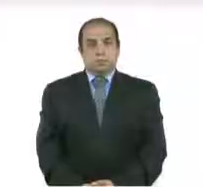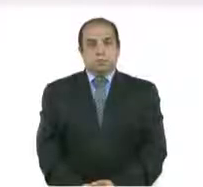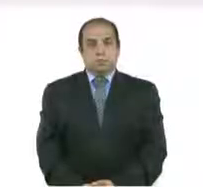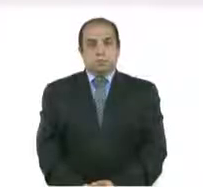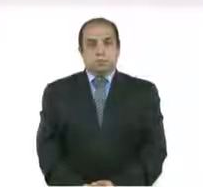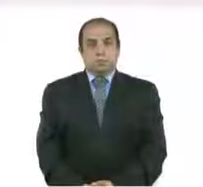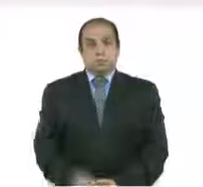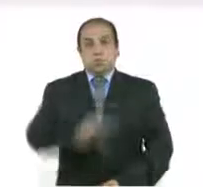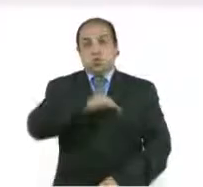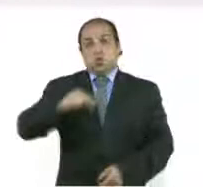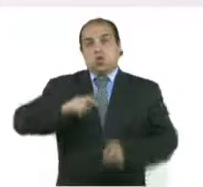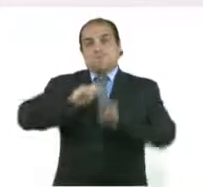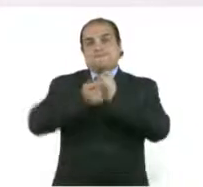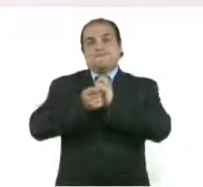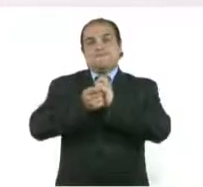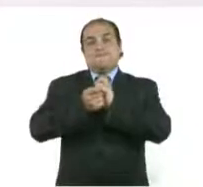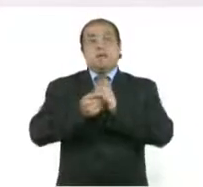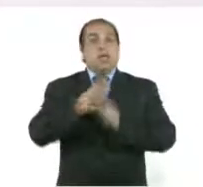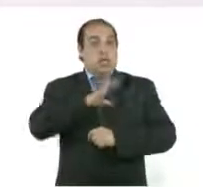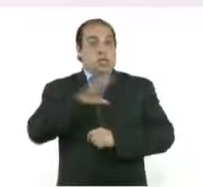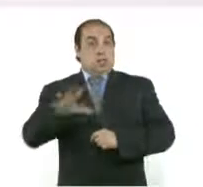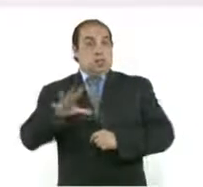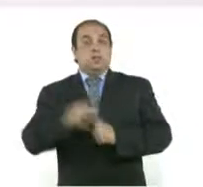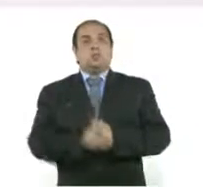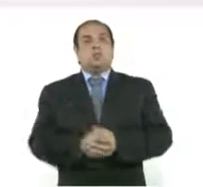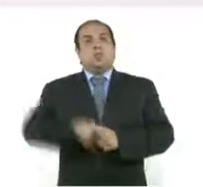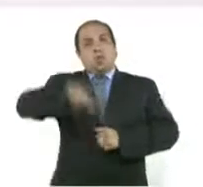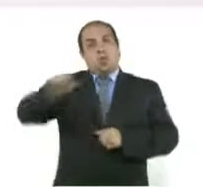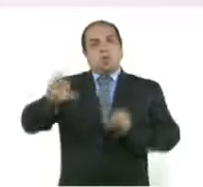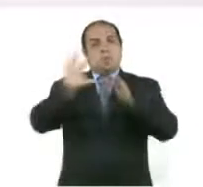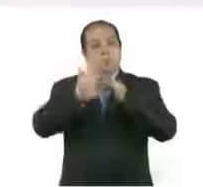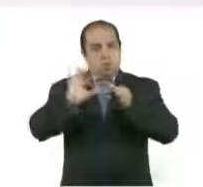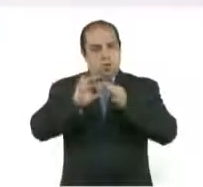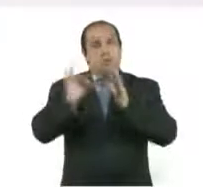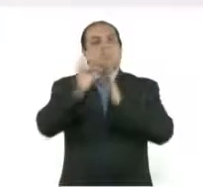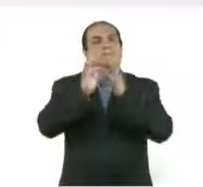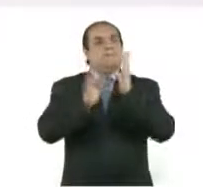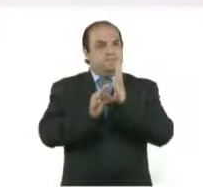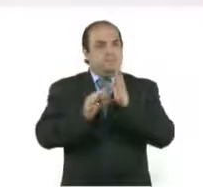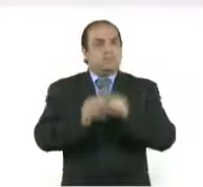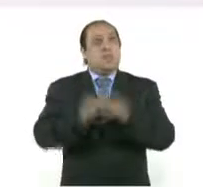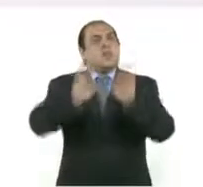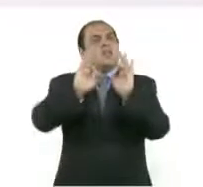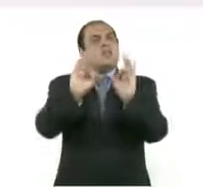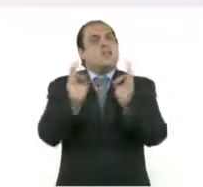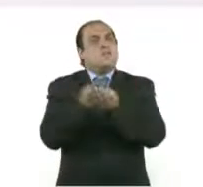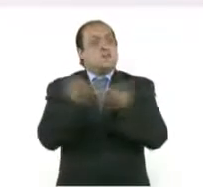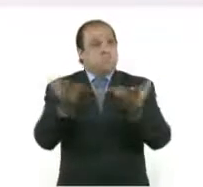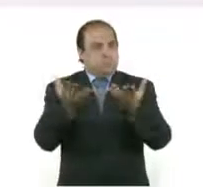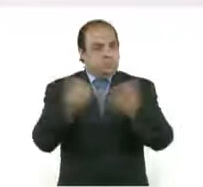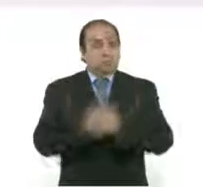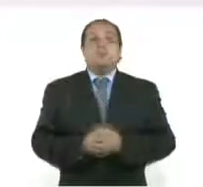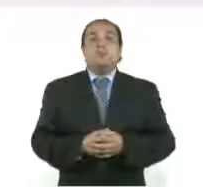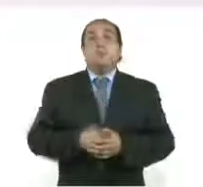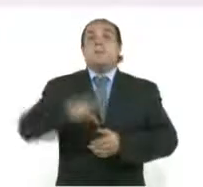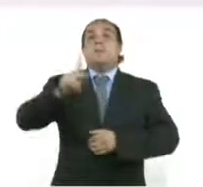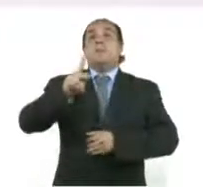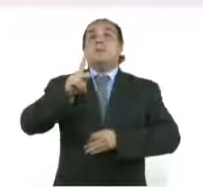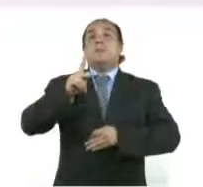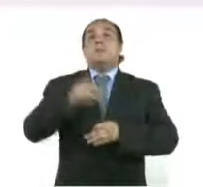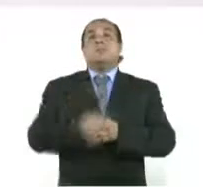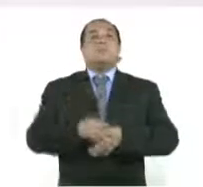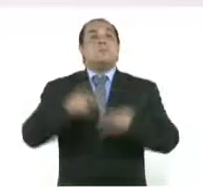La vamos a hacer universal. Ya vamos a explicar la fecha, la manera en que lo vamos a hacer, pero todas